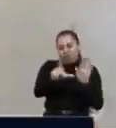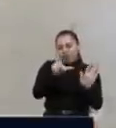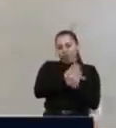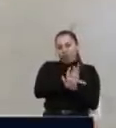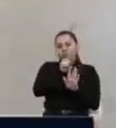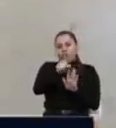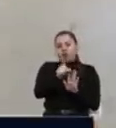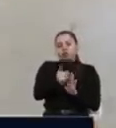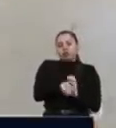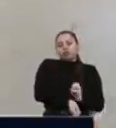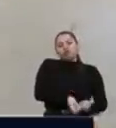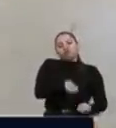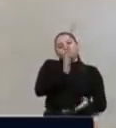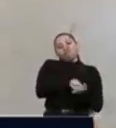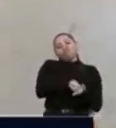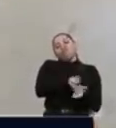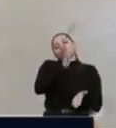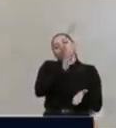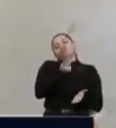enriquecidos.